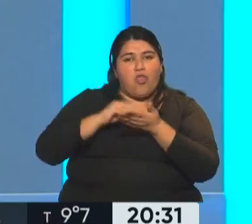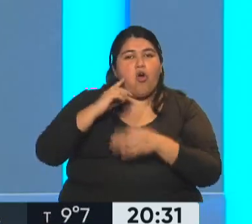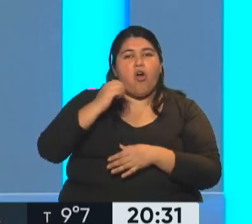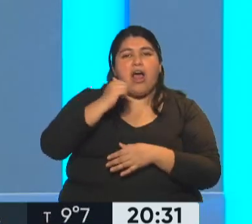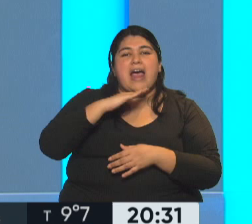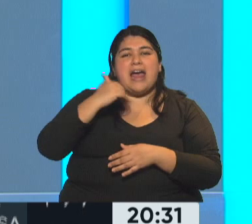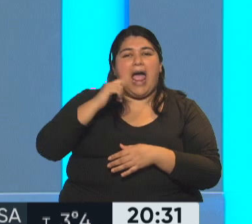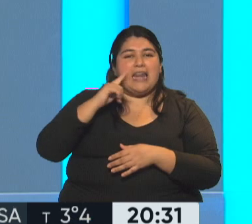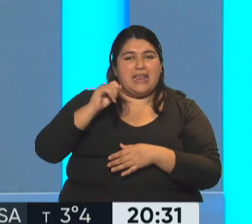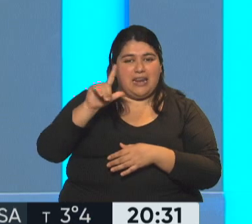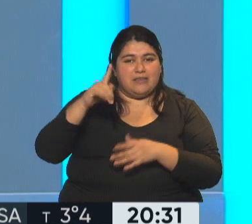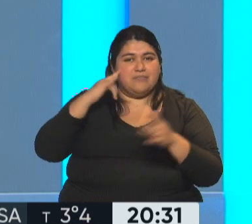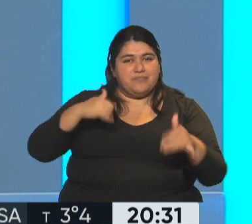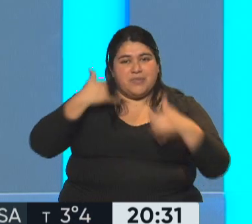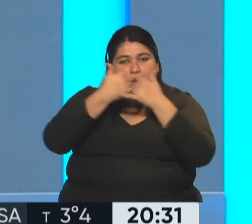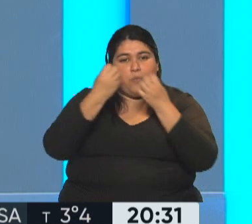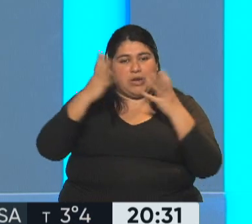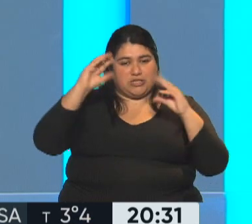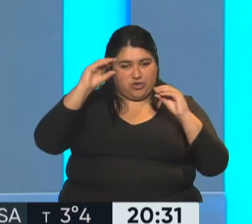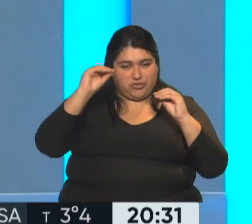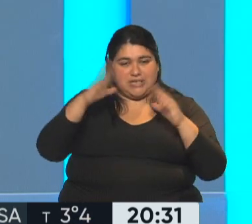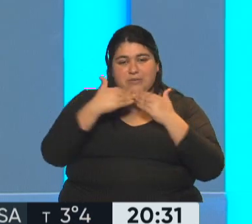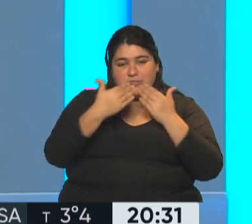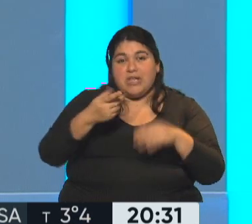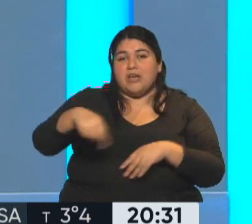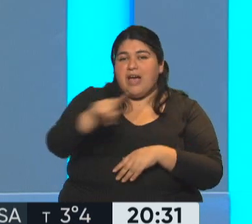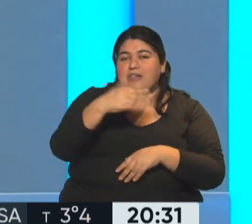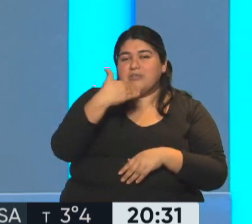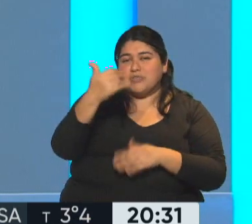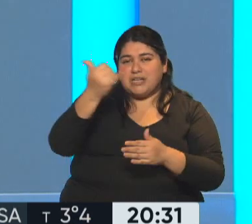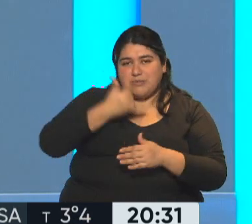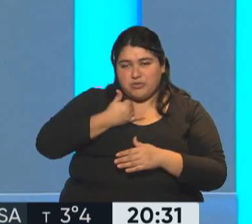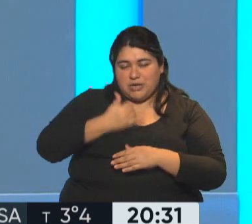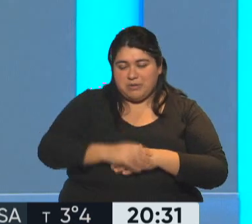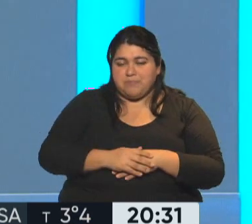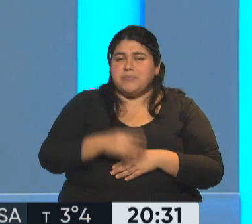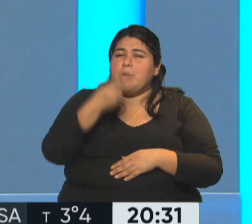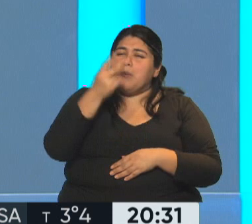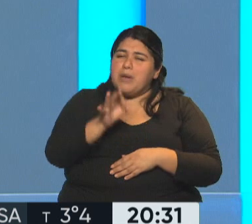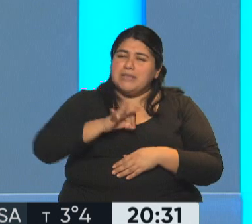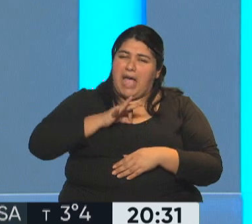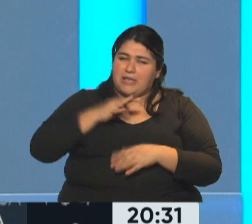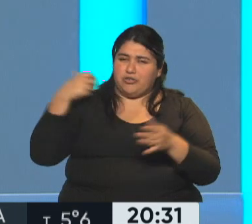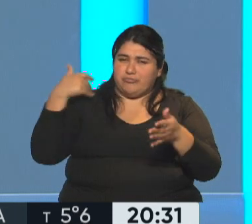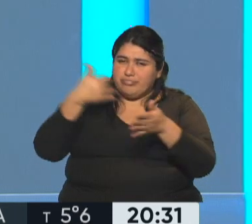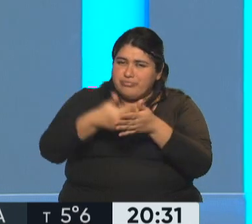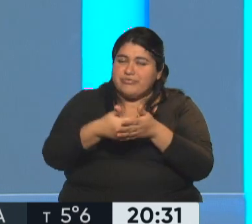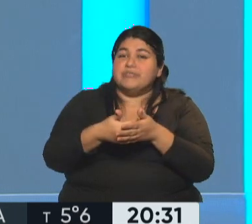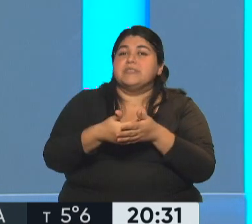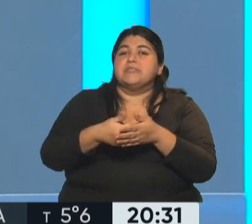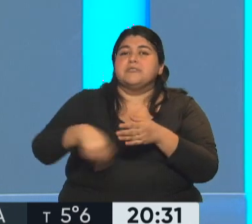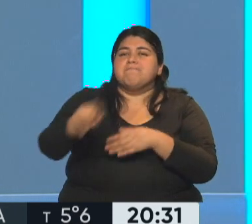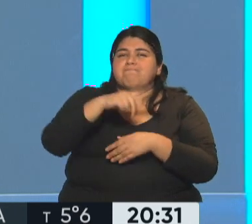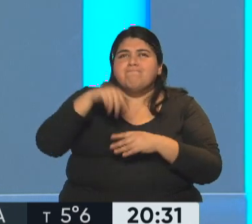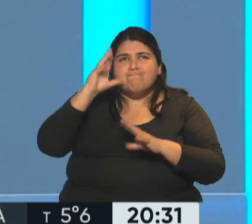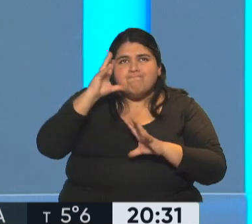atendernos. Buenas noches, ¿cómo le va? Gracias por llamar. Bueno, en primer lugar, a 20 años de lo sucedido, ¿cuál es el